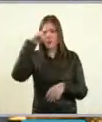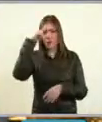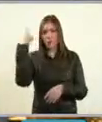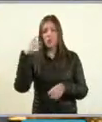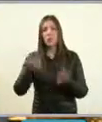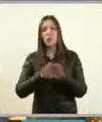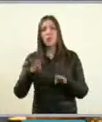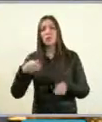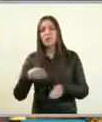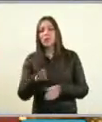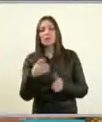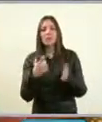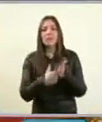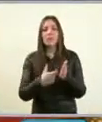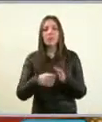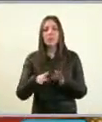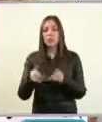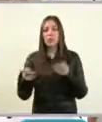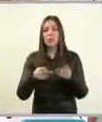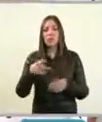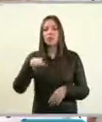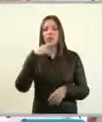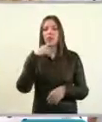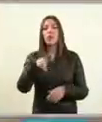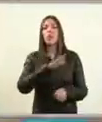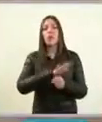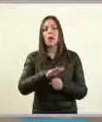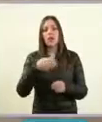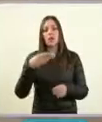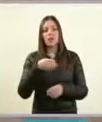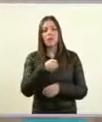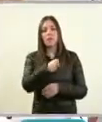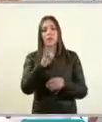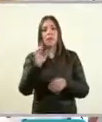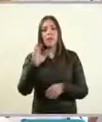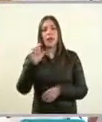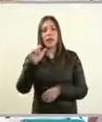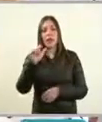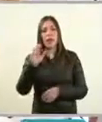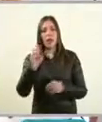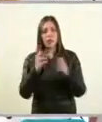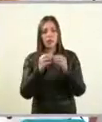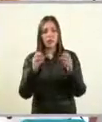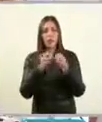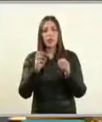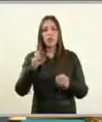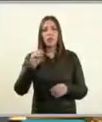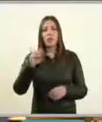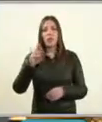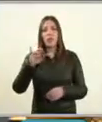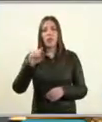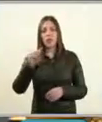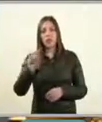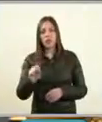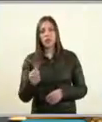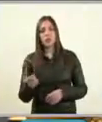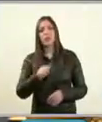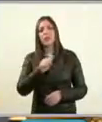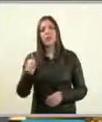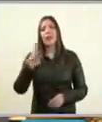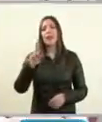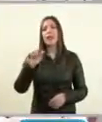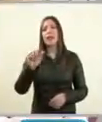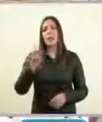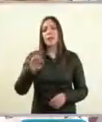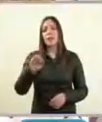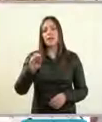mariscos para Navidad. Sí. ¿Qué van a cocinar ustedes? ¿Qué van a tener ustedes? Bacalao y los Bacalao. romeritos. Bacalao, romeritos. Fíjese que en mi casa, por ravioles. ejemplo, Sí.